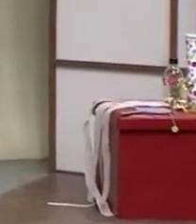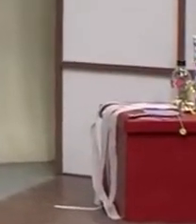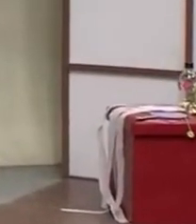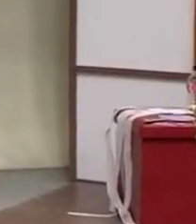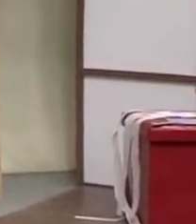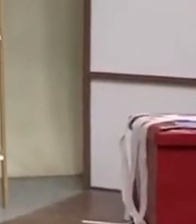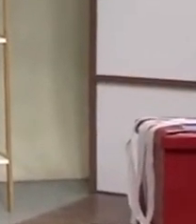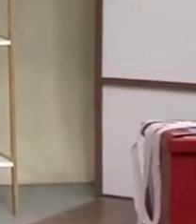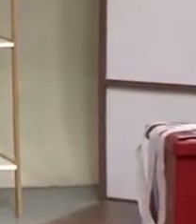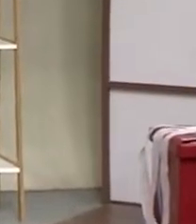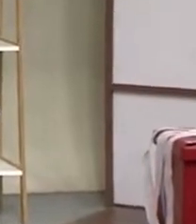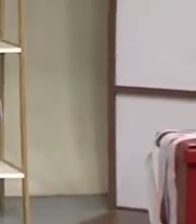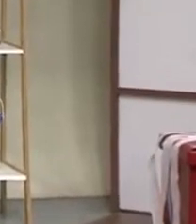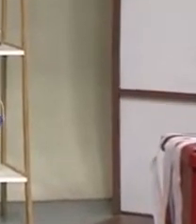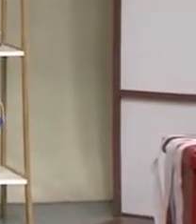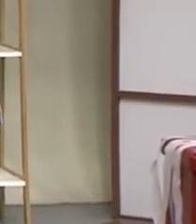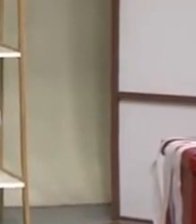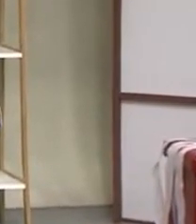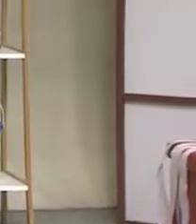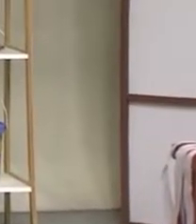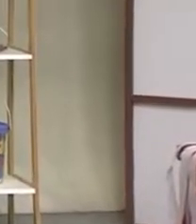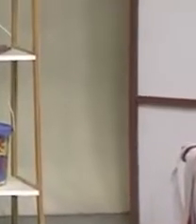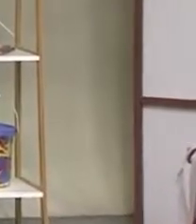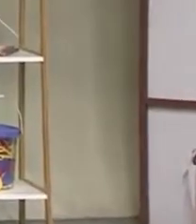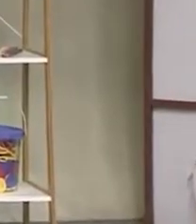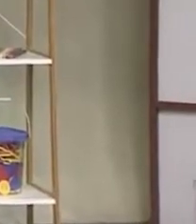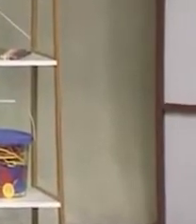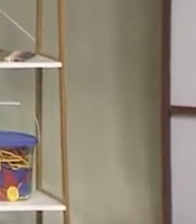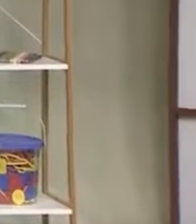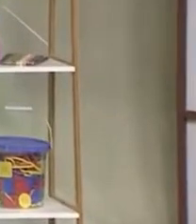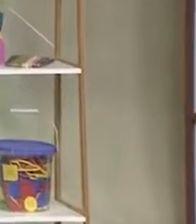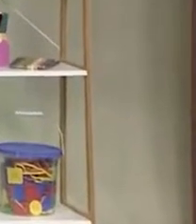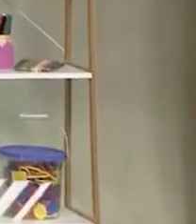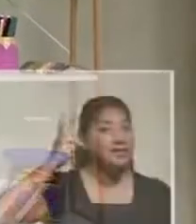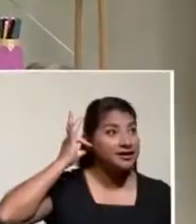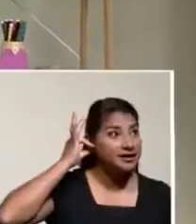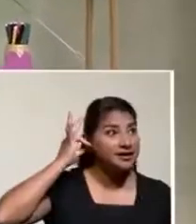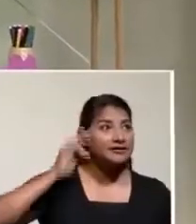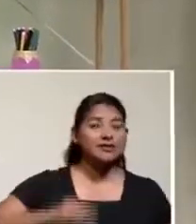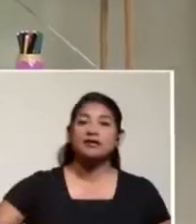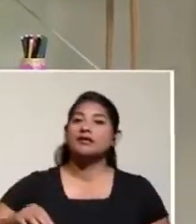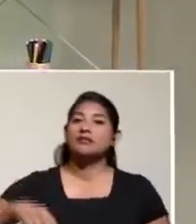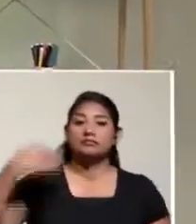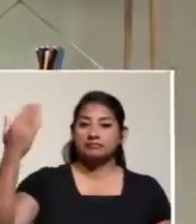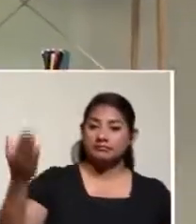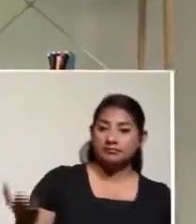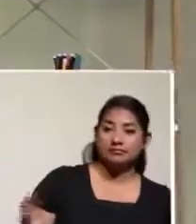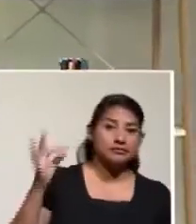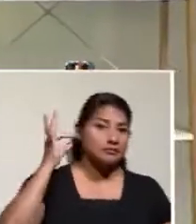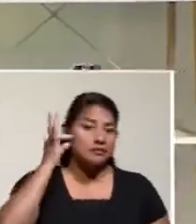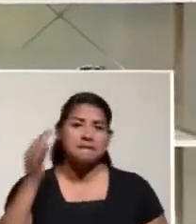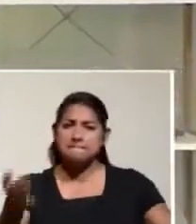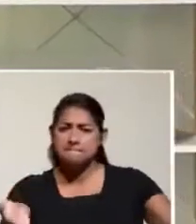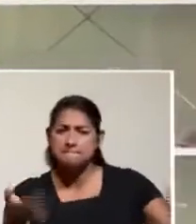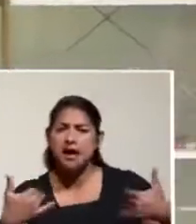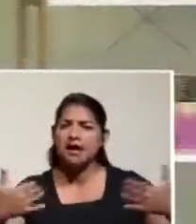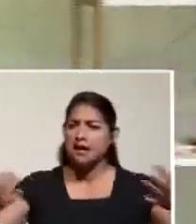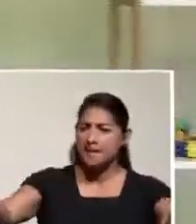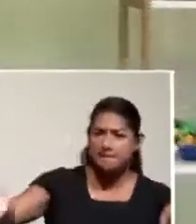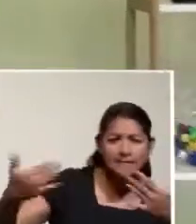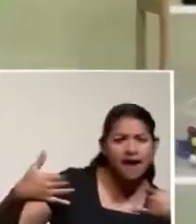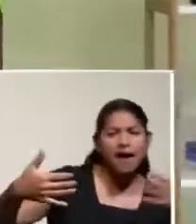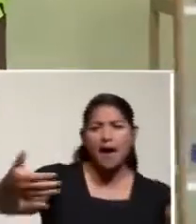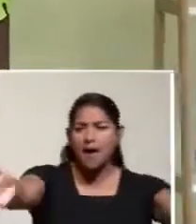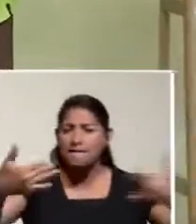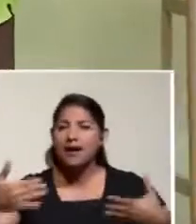Señoras y señores, niños y niñas, damas y caballeros, vengan, vengan